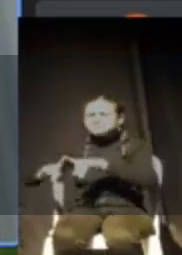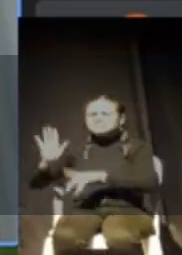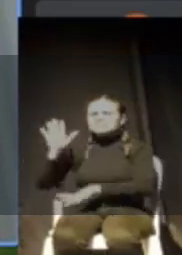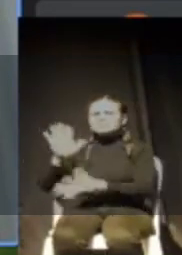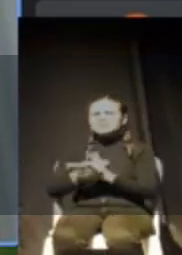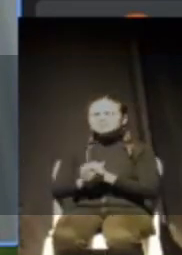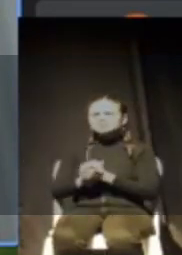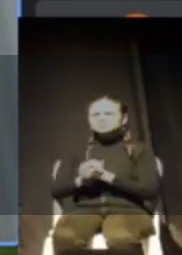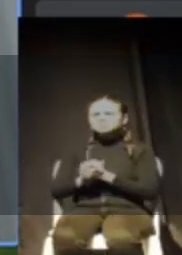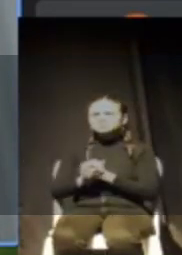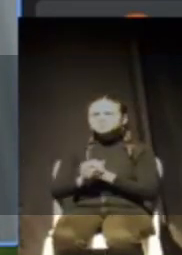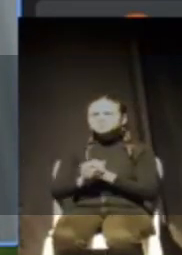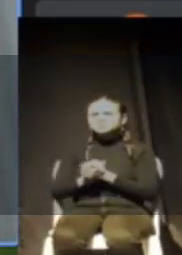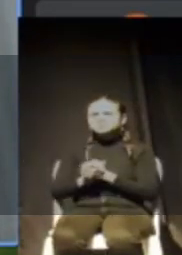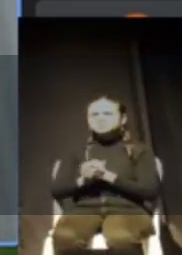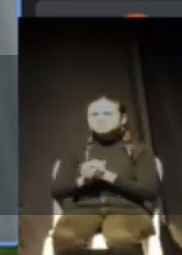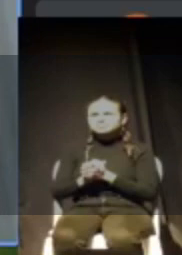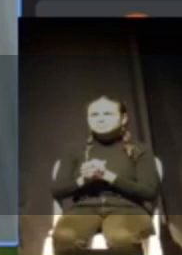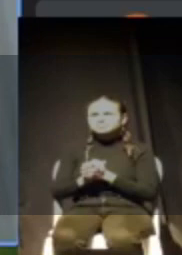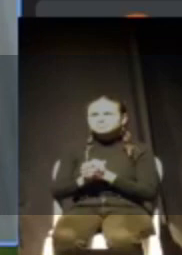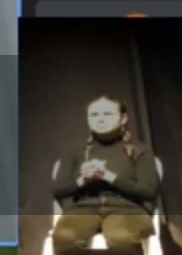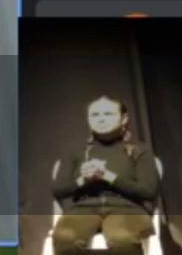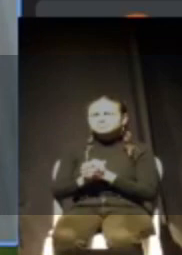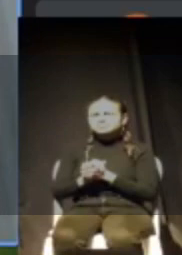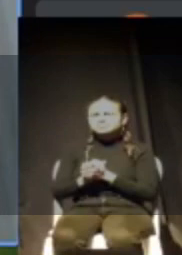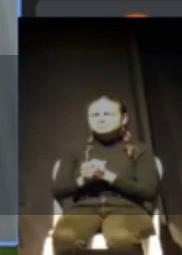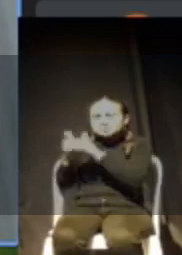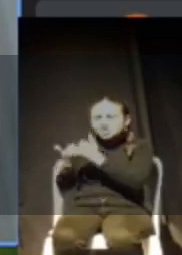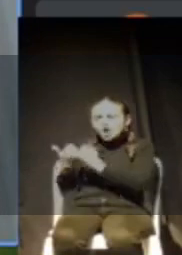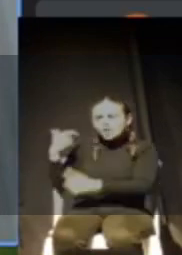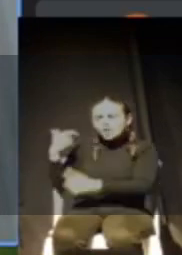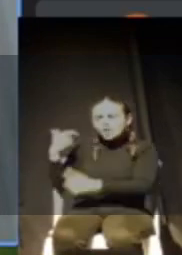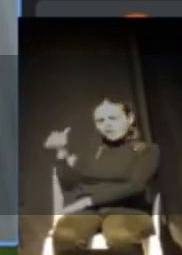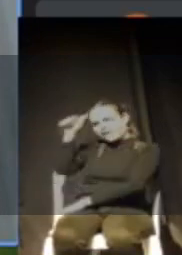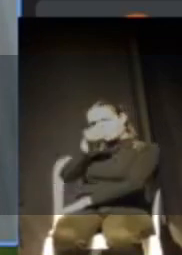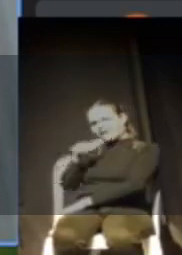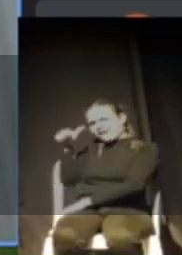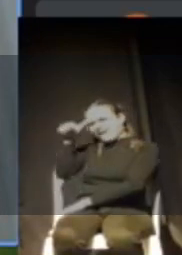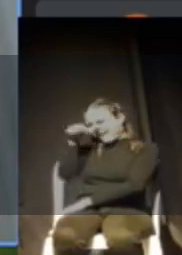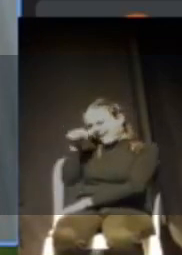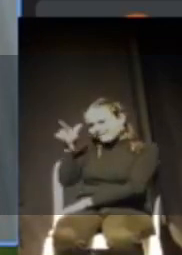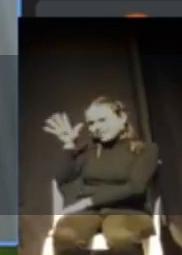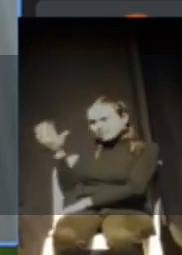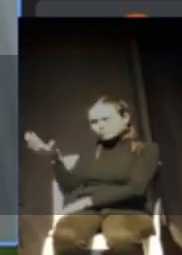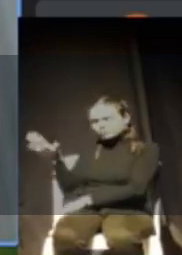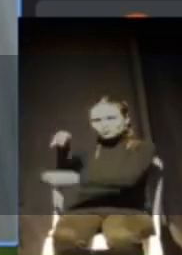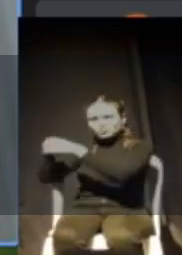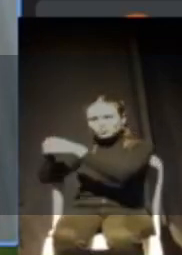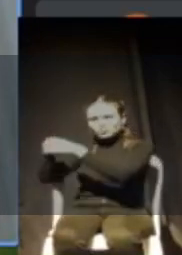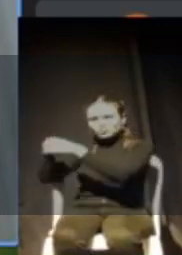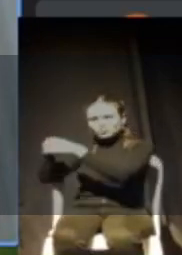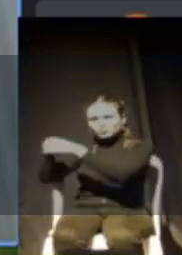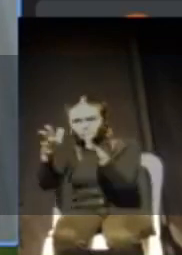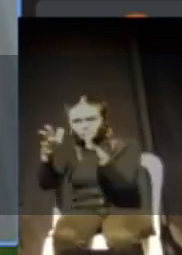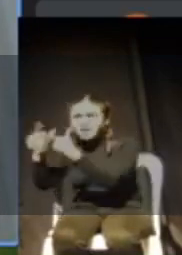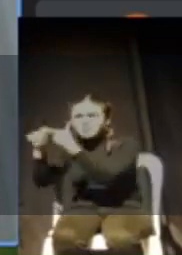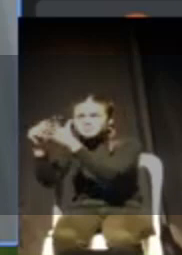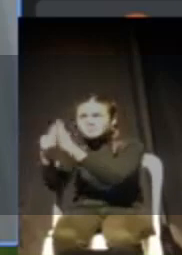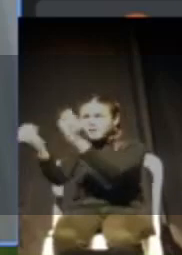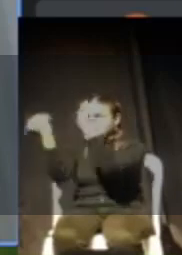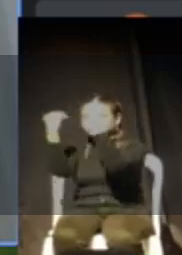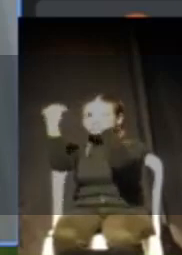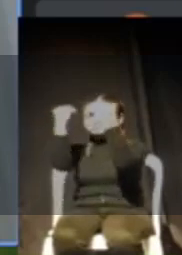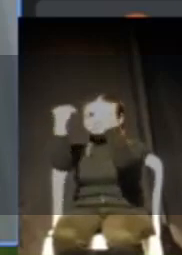de África en la Escuela, que son espacios en los cuales pues, me he formado más allá